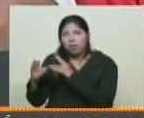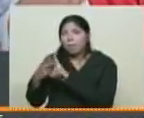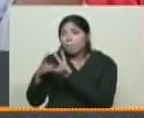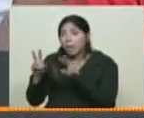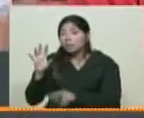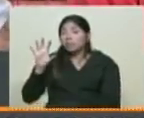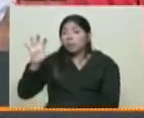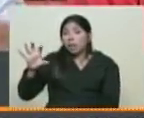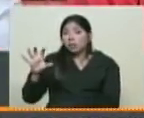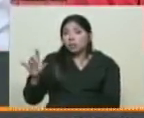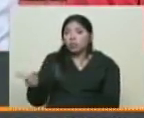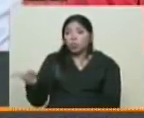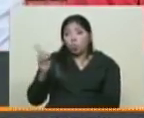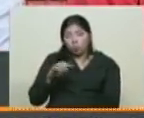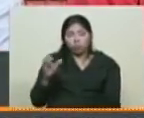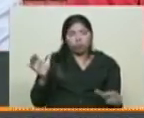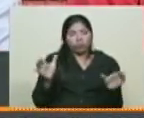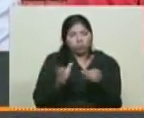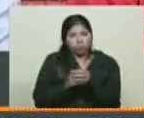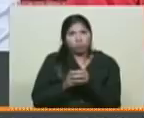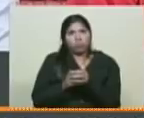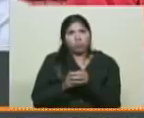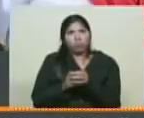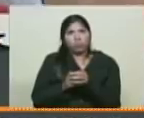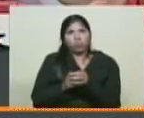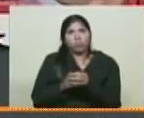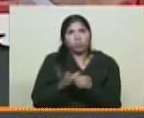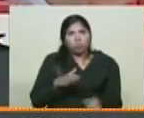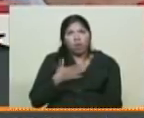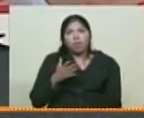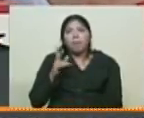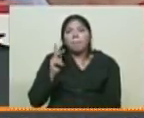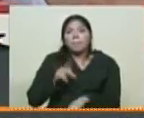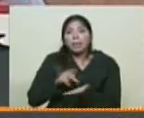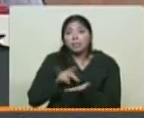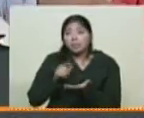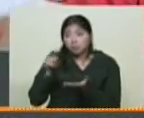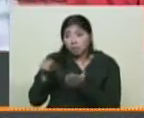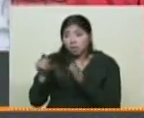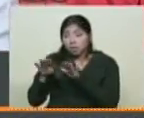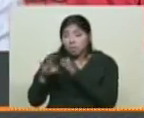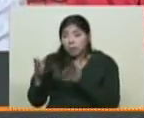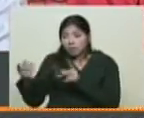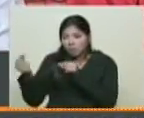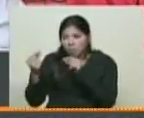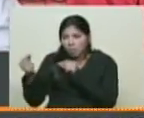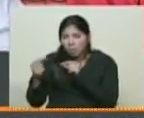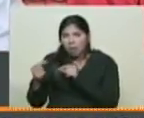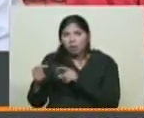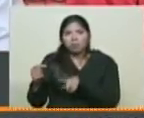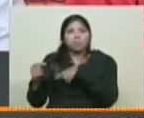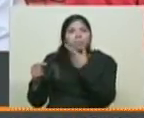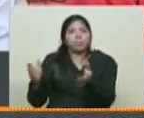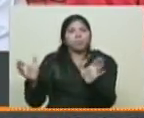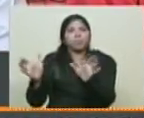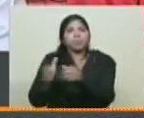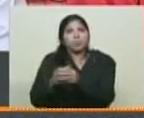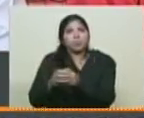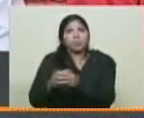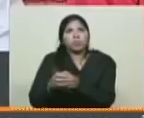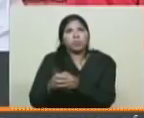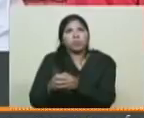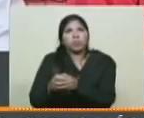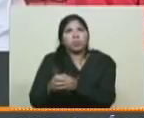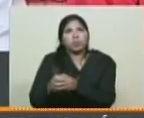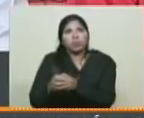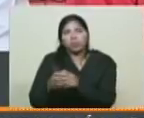país, y quienes creen de alguna manera que es posible participar en esa mesa y por otro lado, lamentablemente, ganar tiempo para